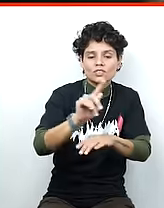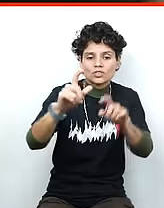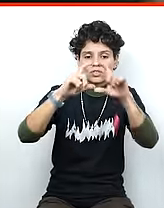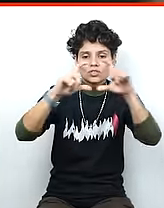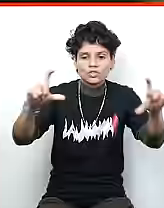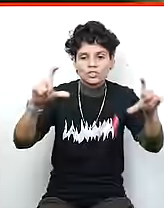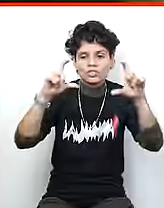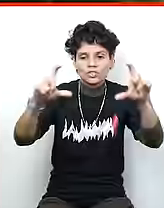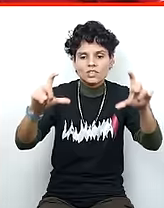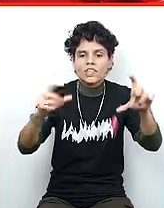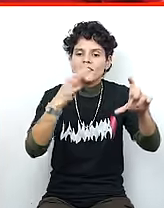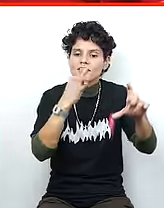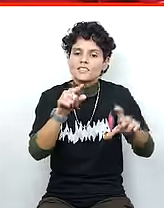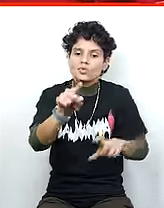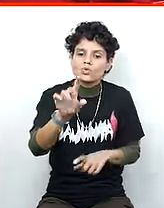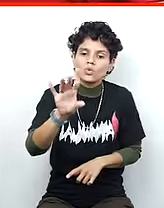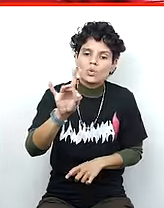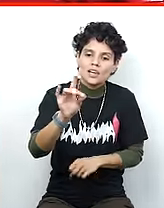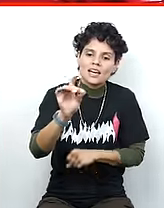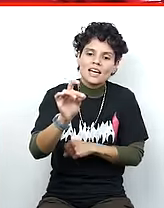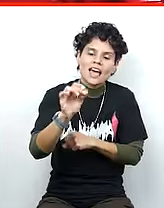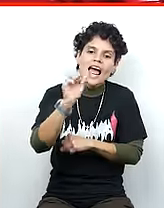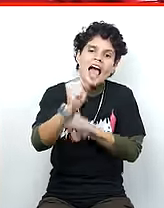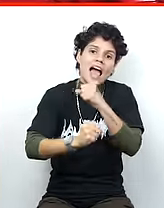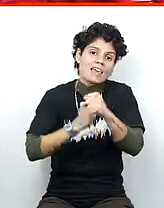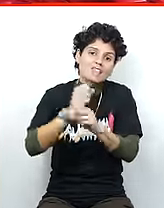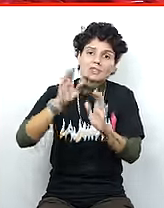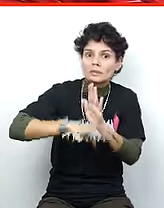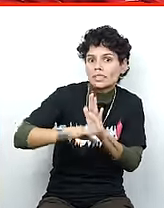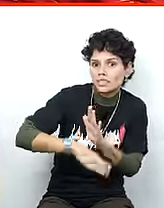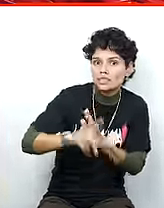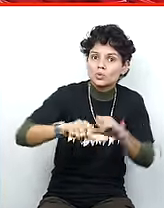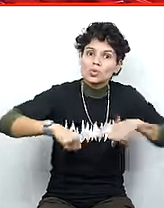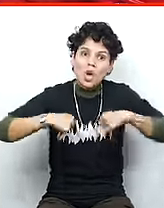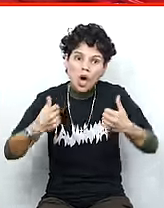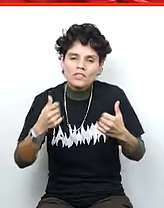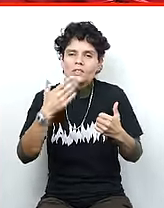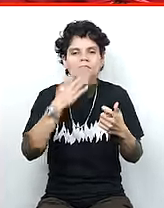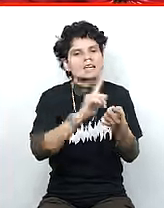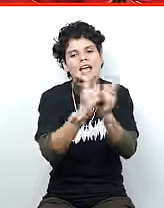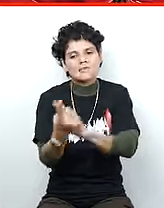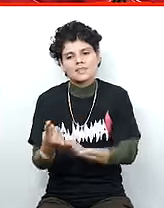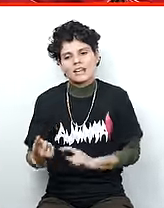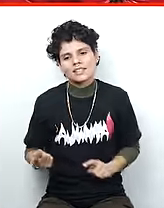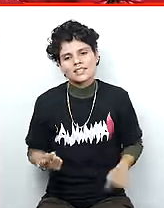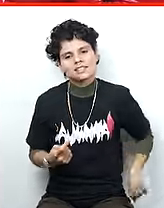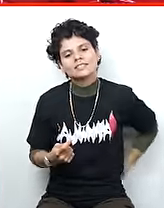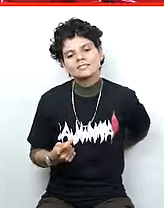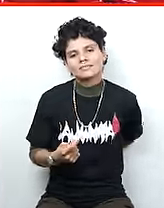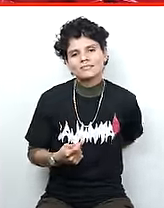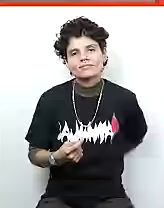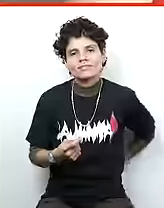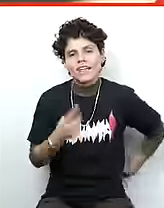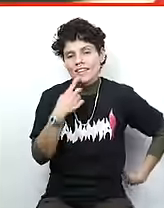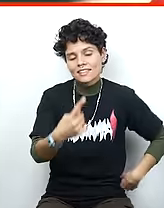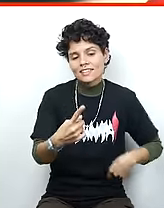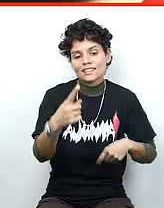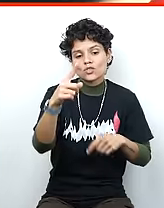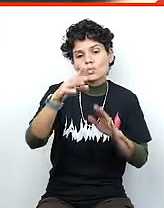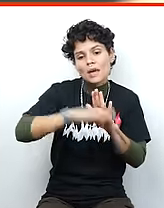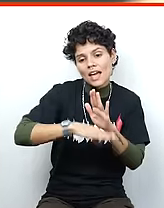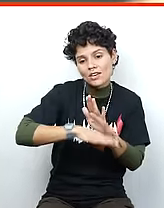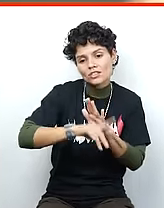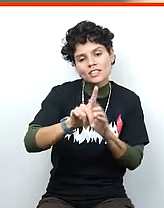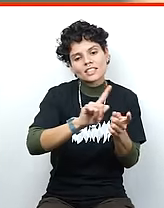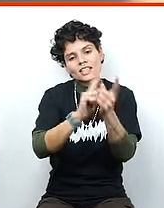pasa. Dice, ¿soy menor? ¿Cómo es? Si eres menor, cambia el tema. Sí, sí, si eres menor, cambia. Si eres menor, cambia el tema. Si